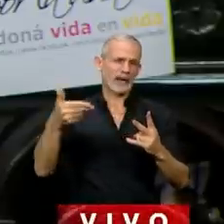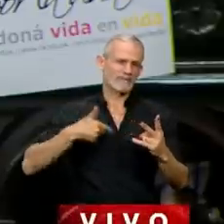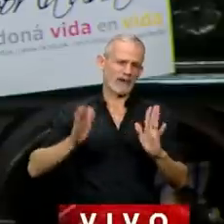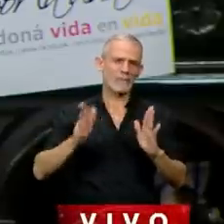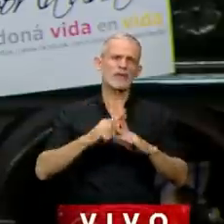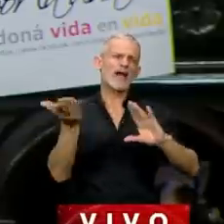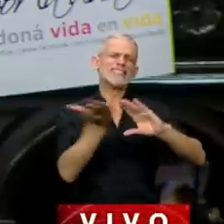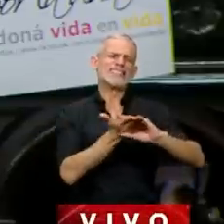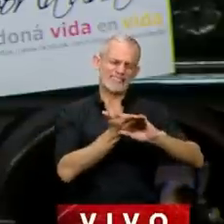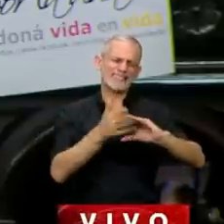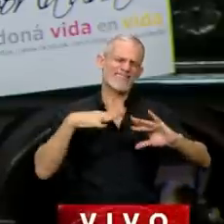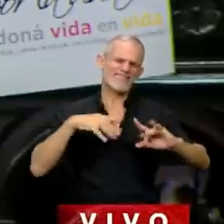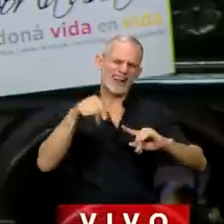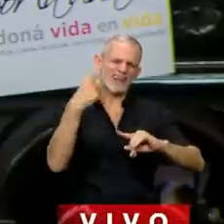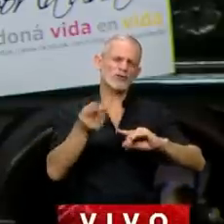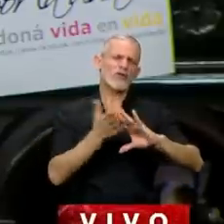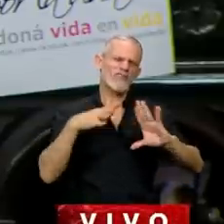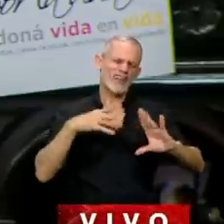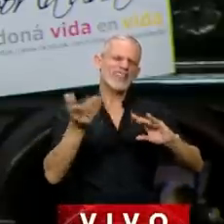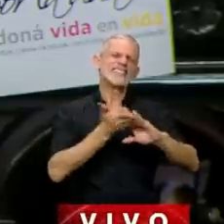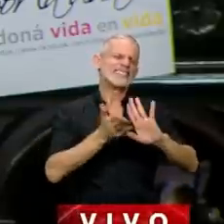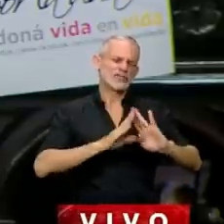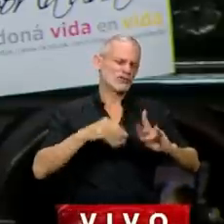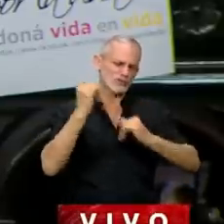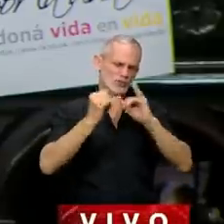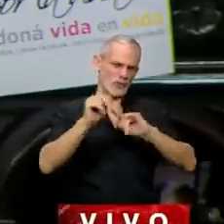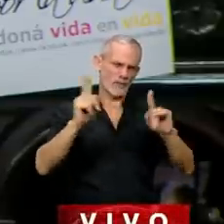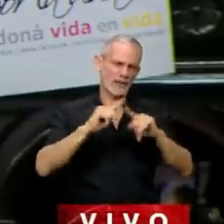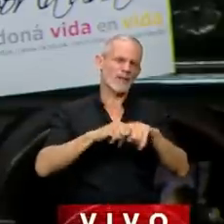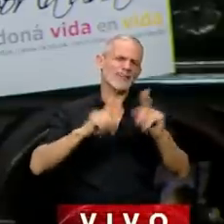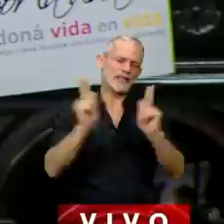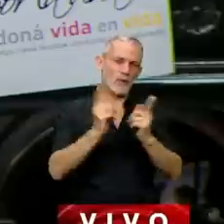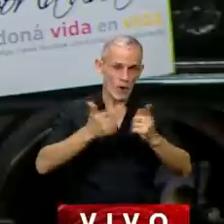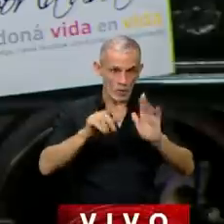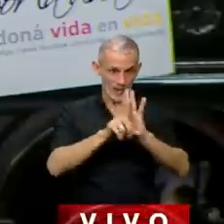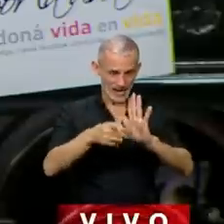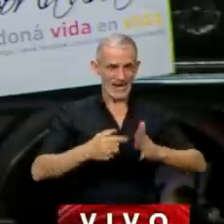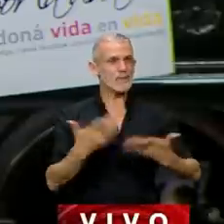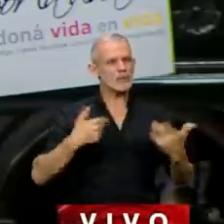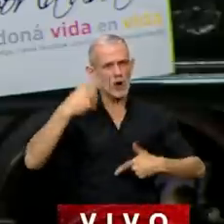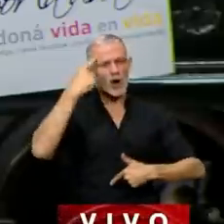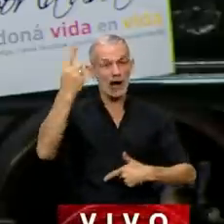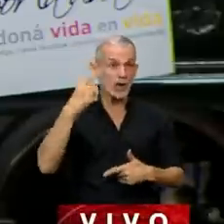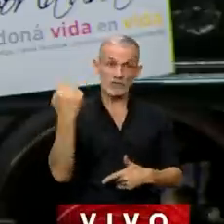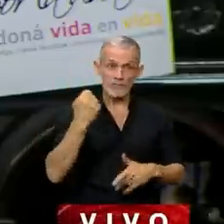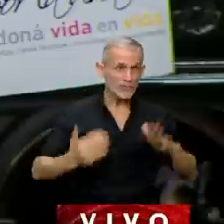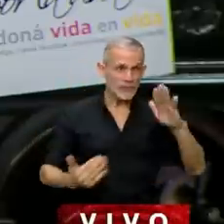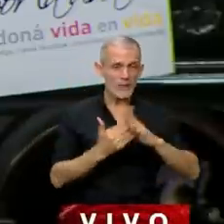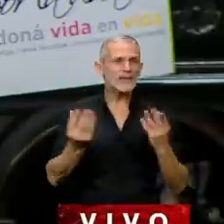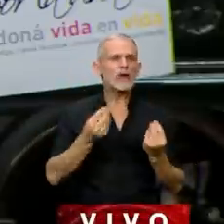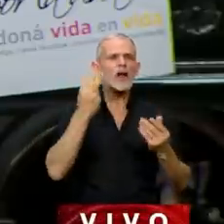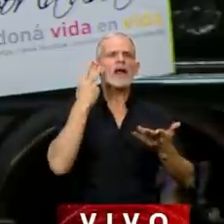pedido, insertaré la parte restante que hace específicamente a la ley. Pero sí creo, y es fundamental,